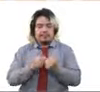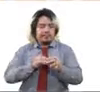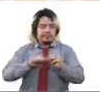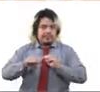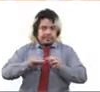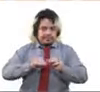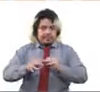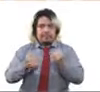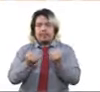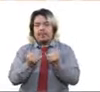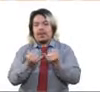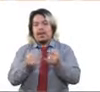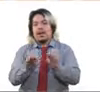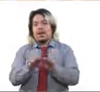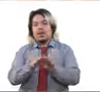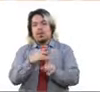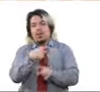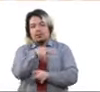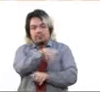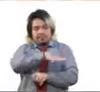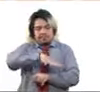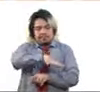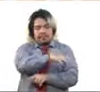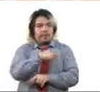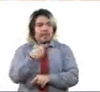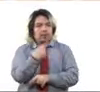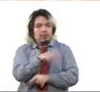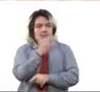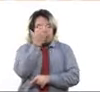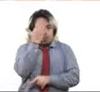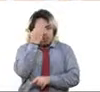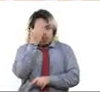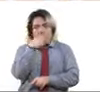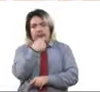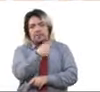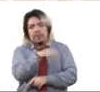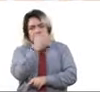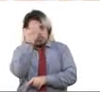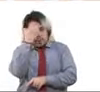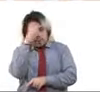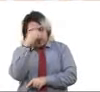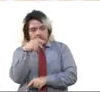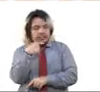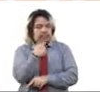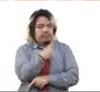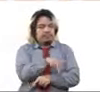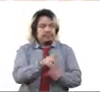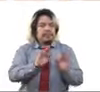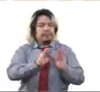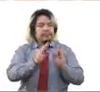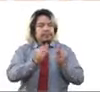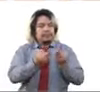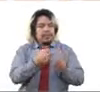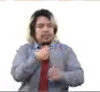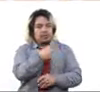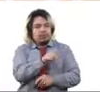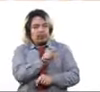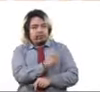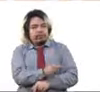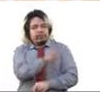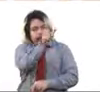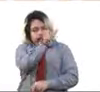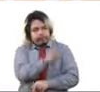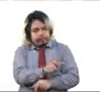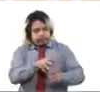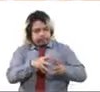aportando lo mejor de su conocimiento, de su compromiso, de su trayectoria académica en esta perspectiva.